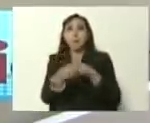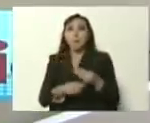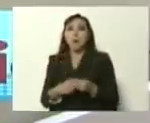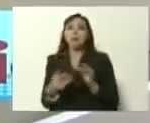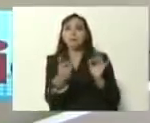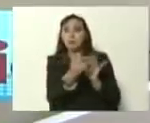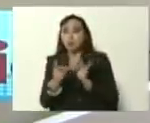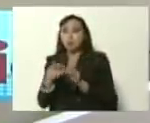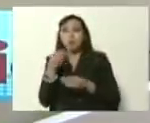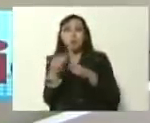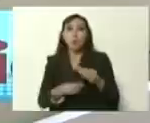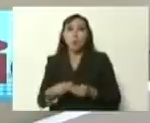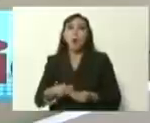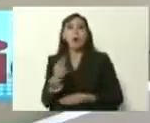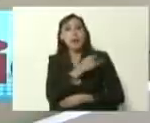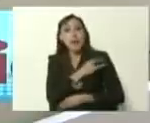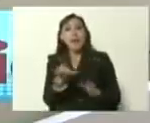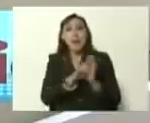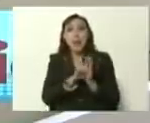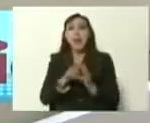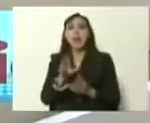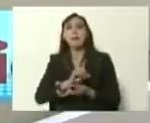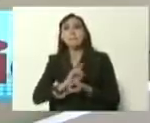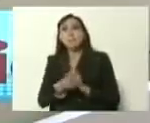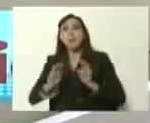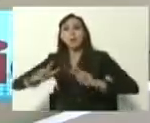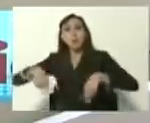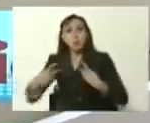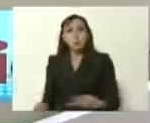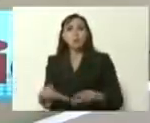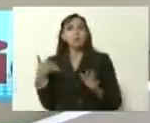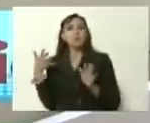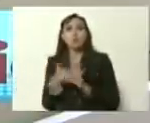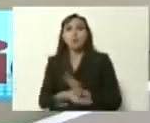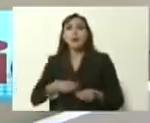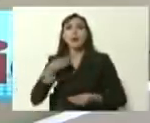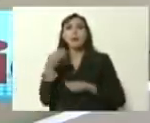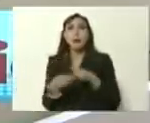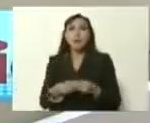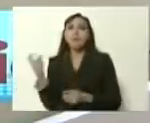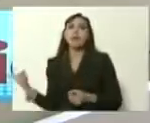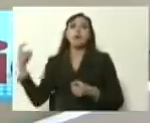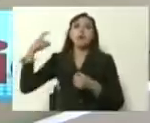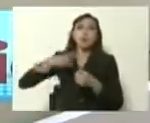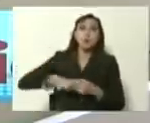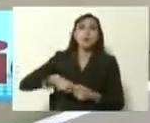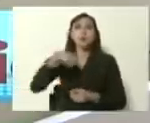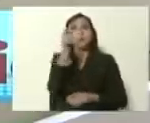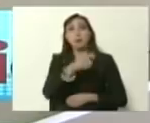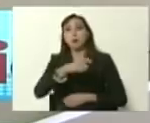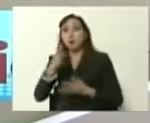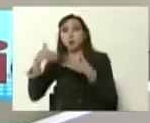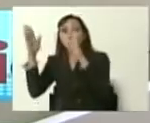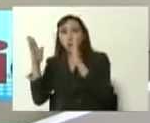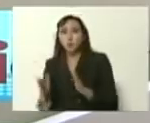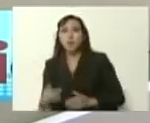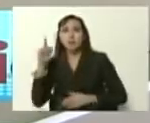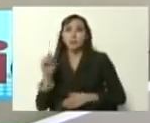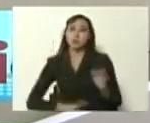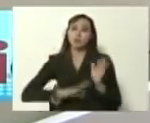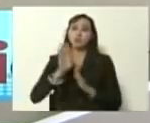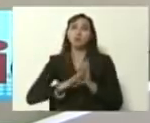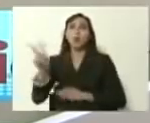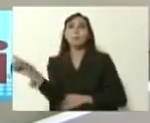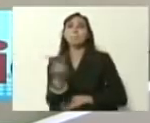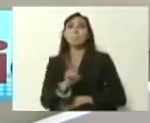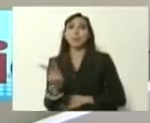ser la reformación de la ley de universidades, todo lo que va a ser la plataforma importante de la incorporación de estas casas de estudio a la productividad de nuestro país, y